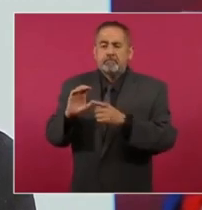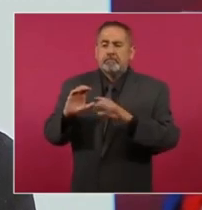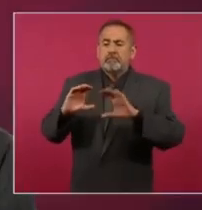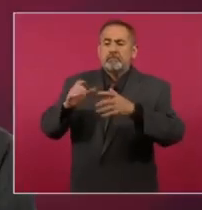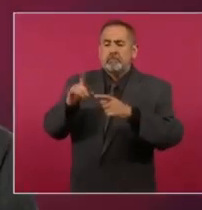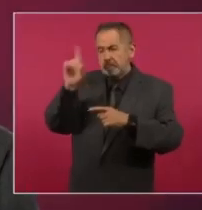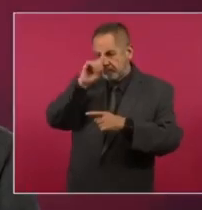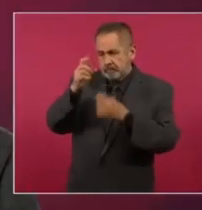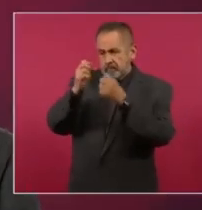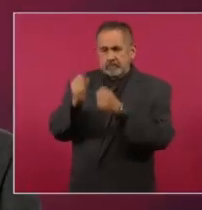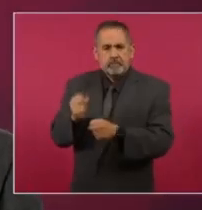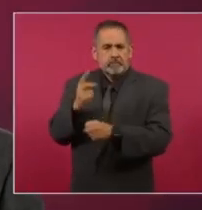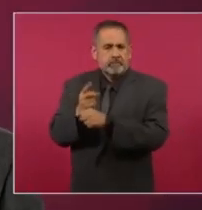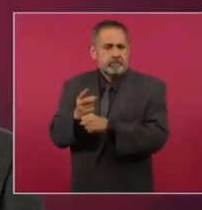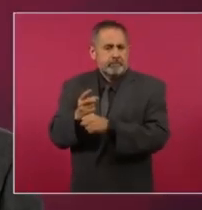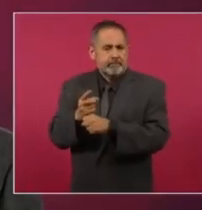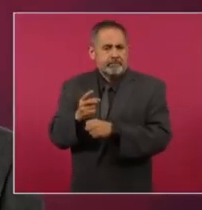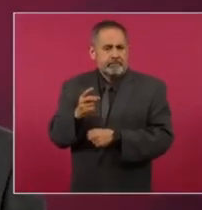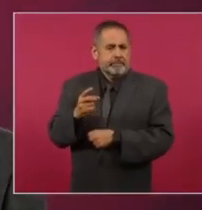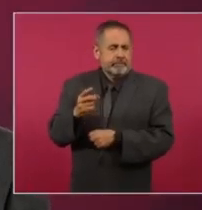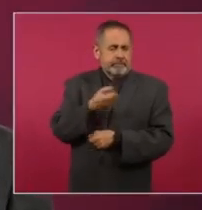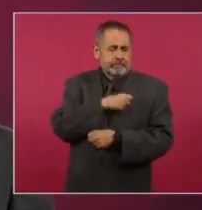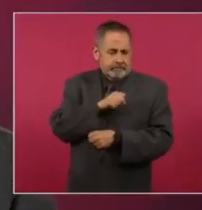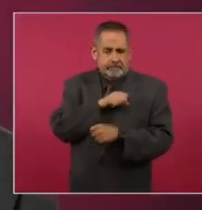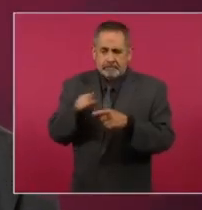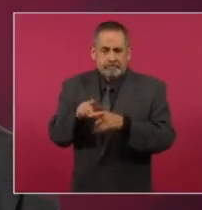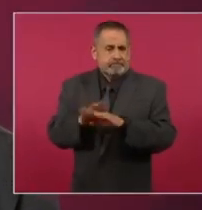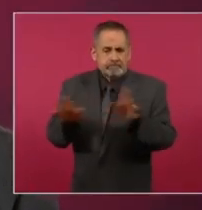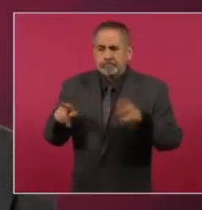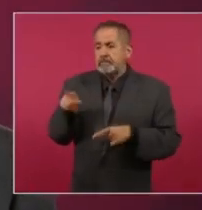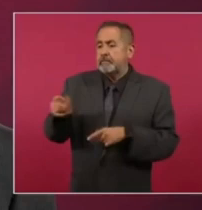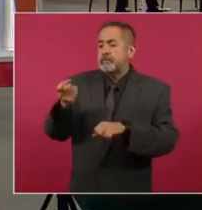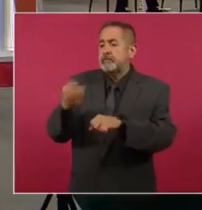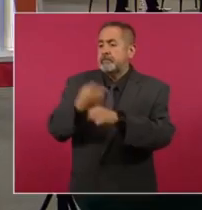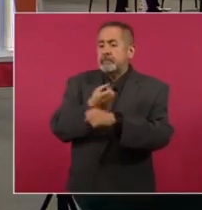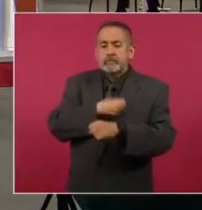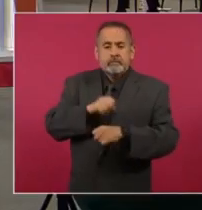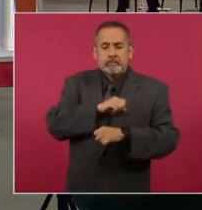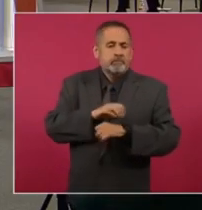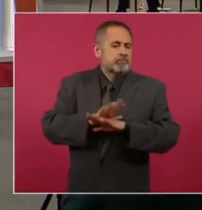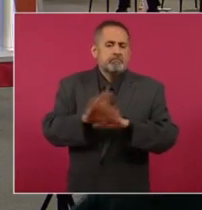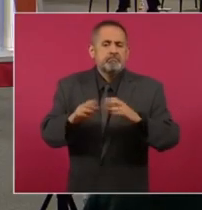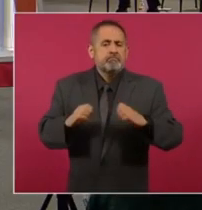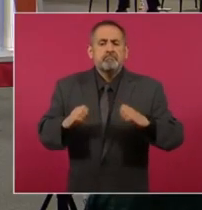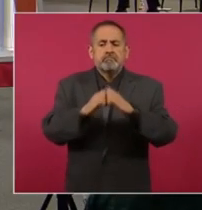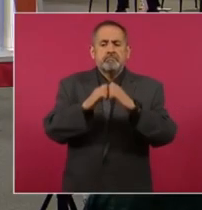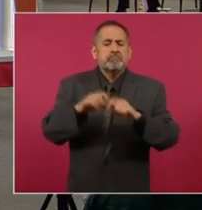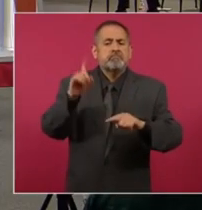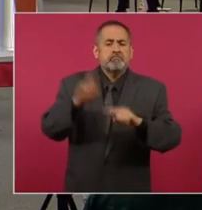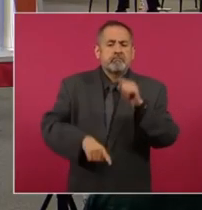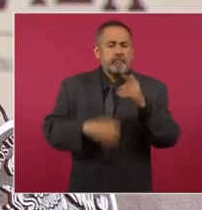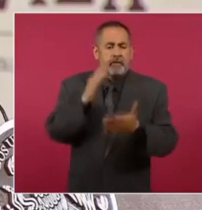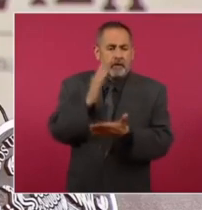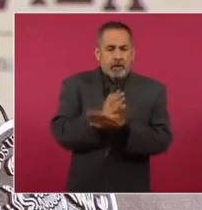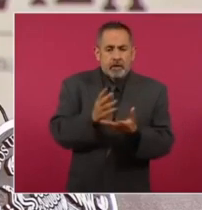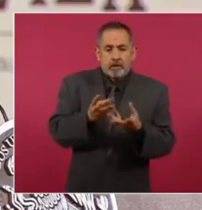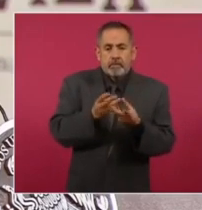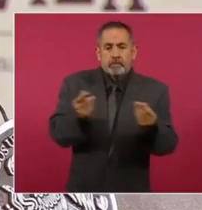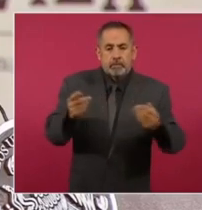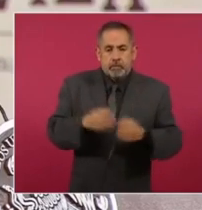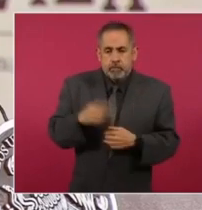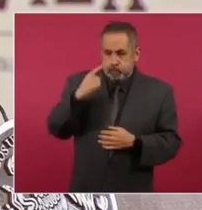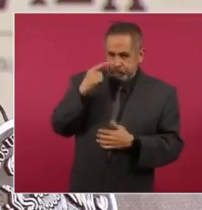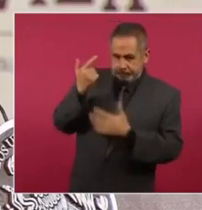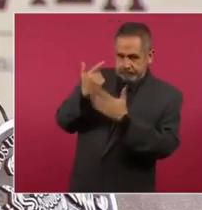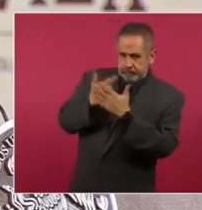Salubridad General y el Secretario de Salud para instruir la acción extraordinaria en materia de salubridad general. Y en